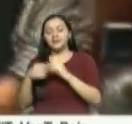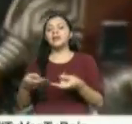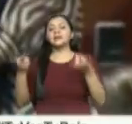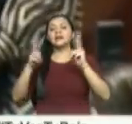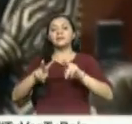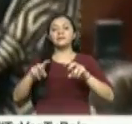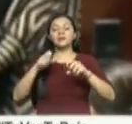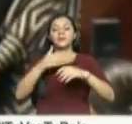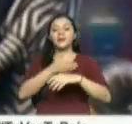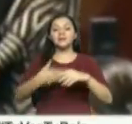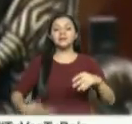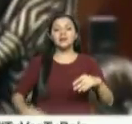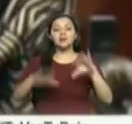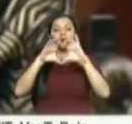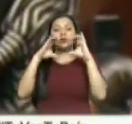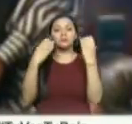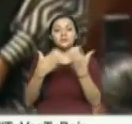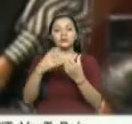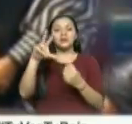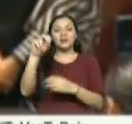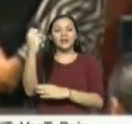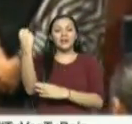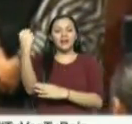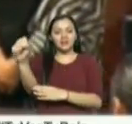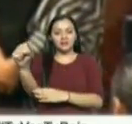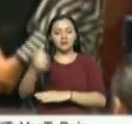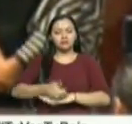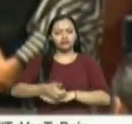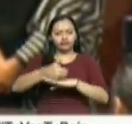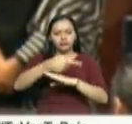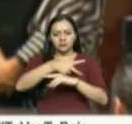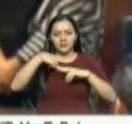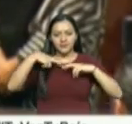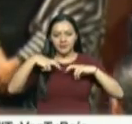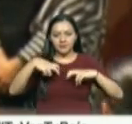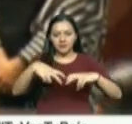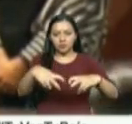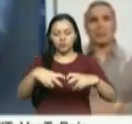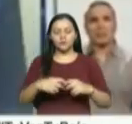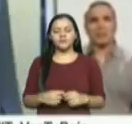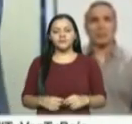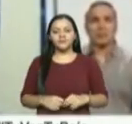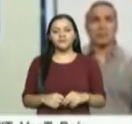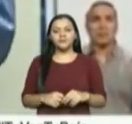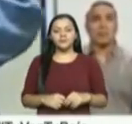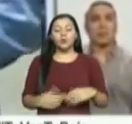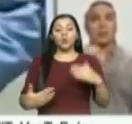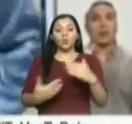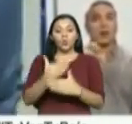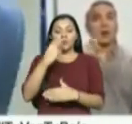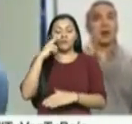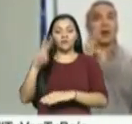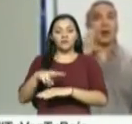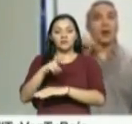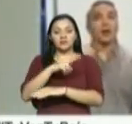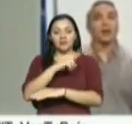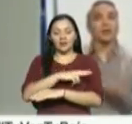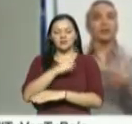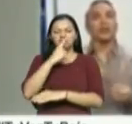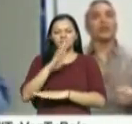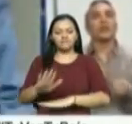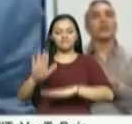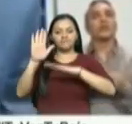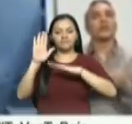que investigó el intento de golpe de Estado el 30 de septiembre de 2010. El nuevo fiscal general fue designado luego de